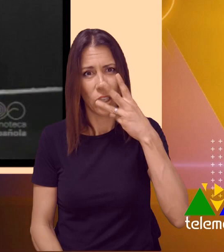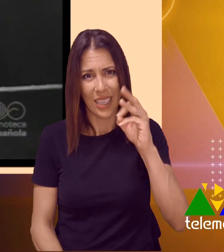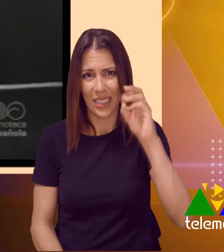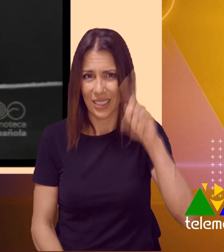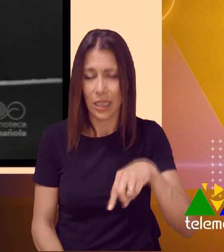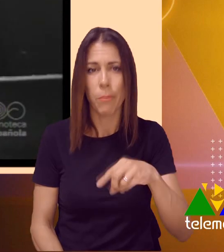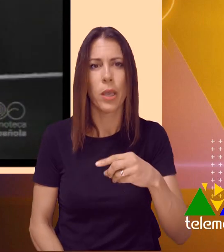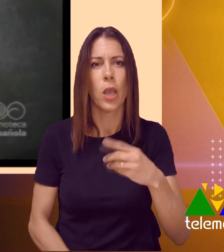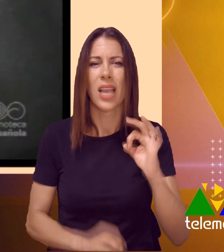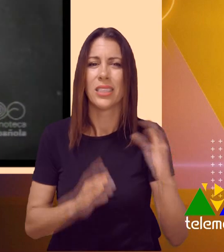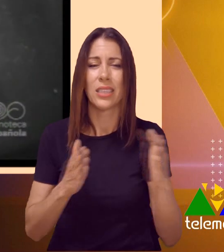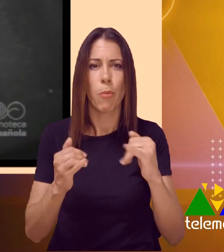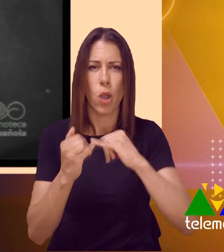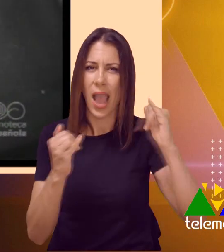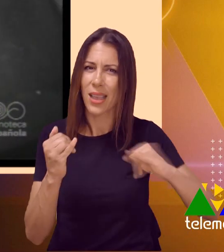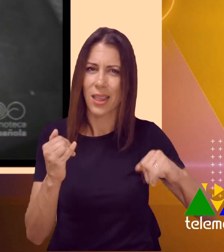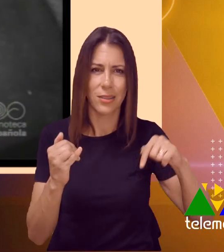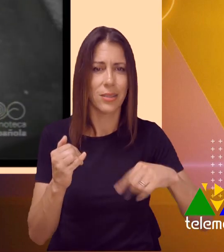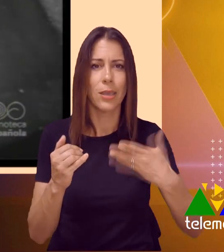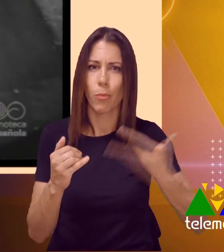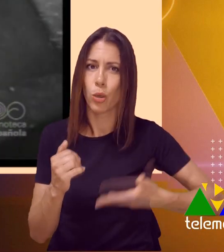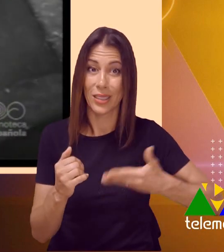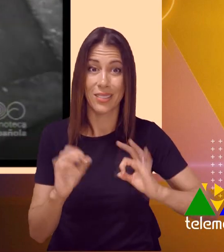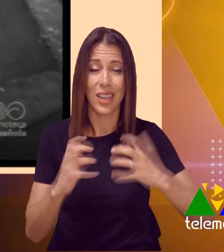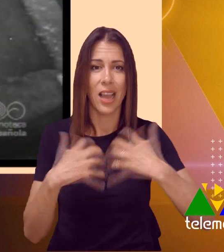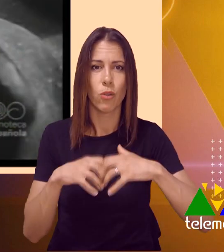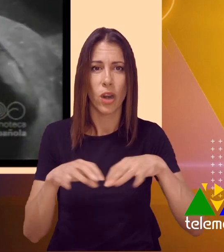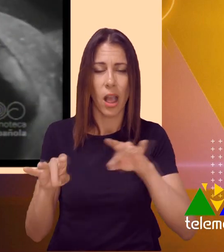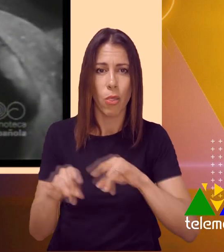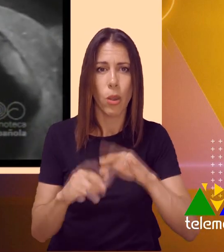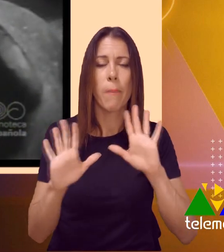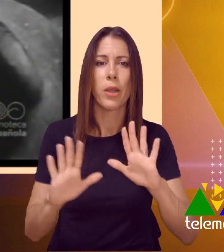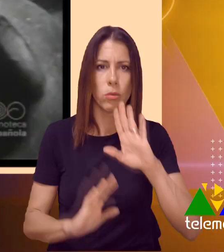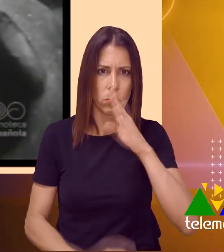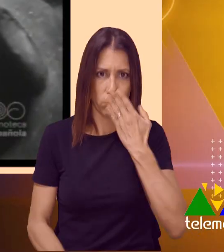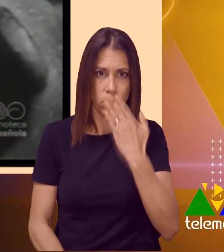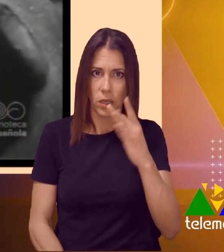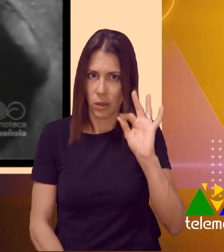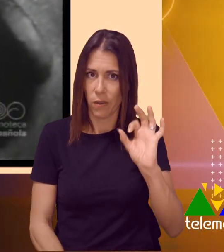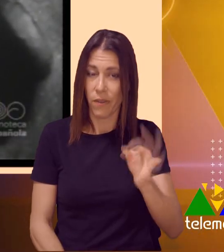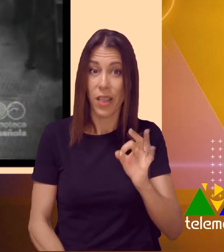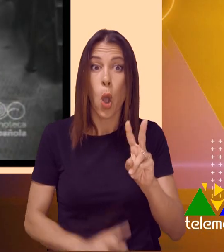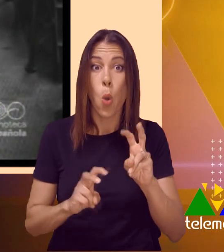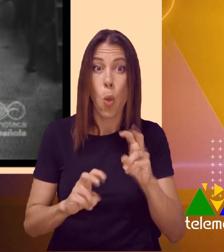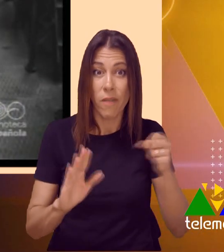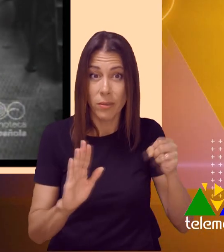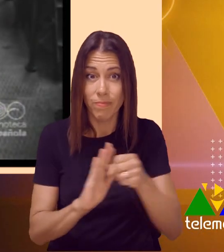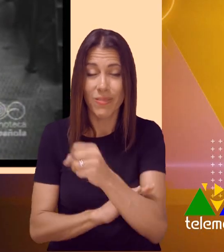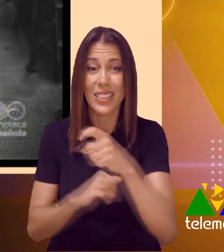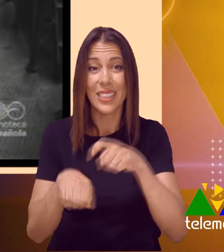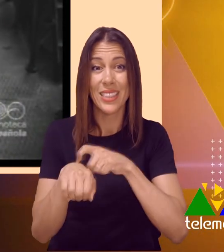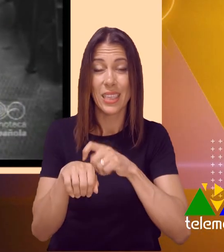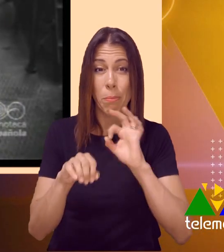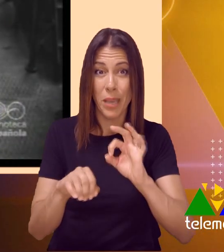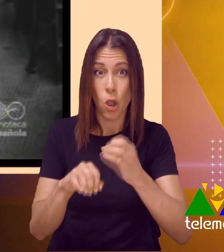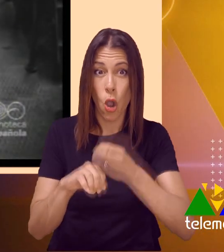una época de crisis bastante importante en la industria del azúcar, pero sí que es verdad que la nueva introducción de nuevas variedades de Arsenio